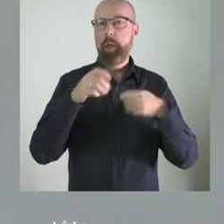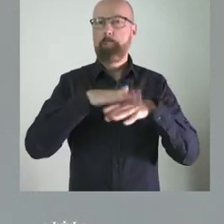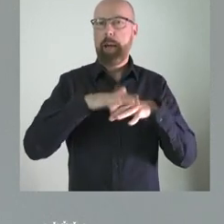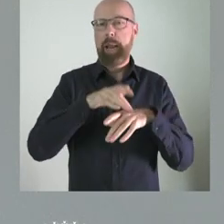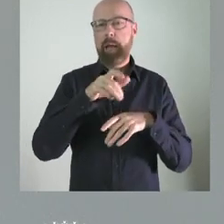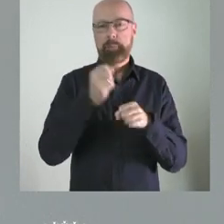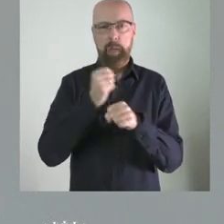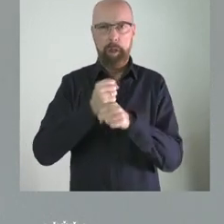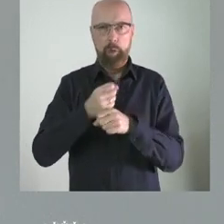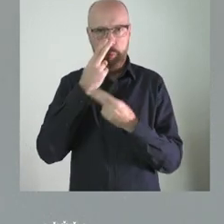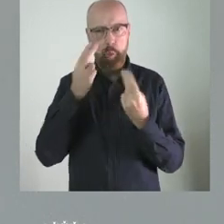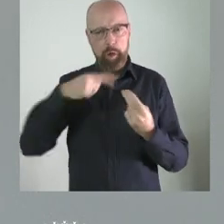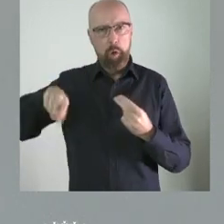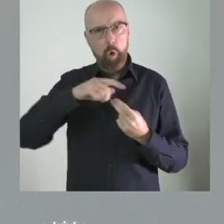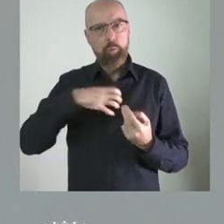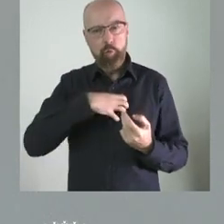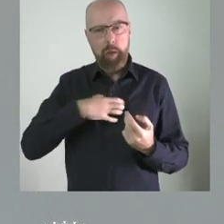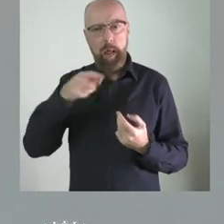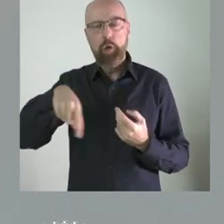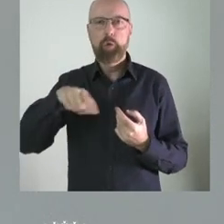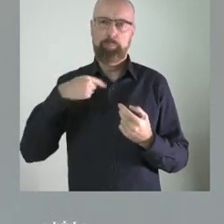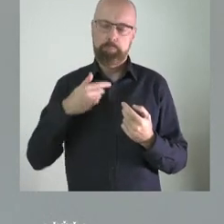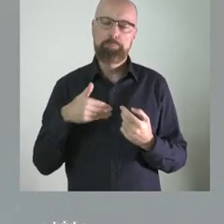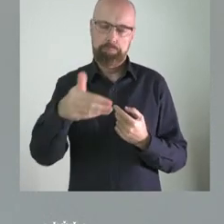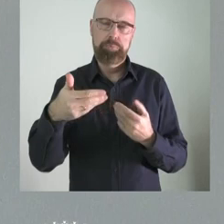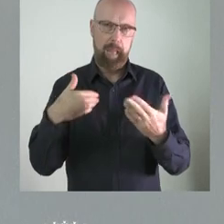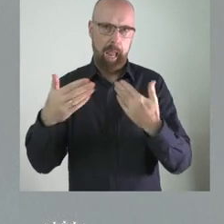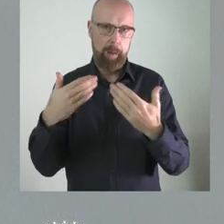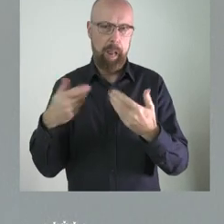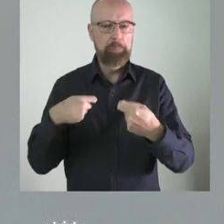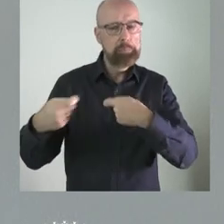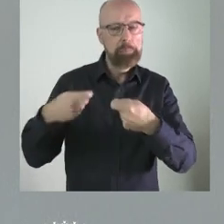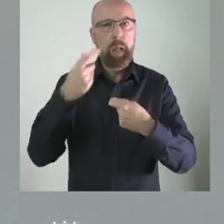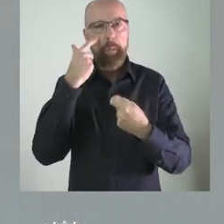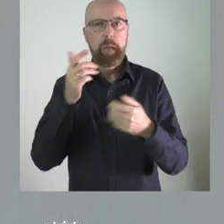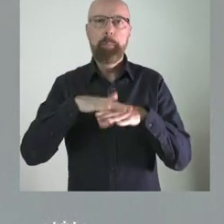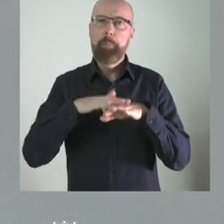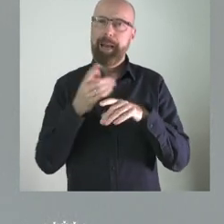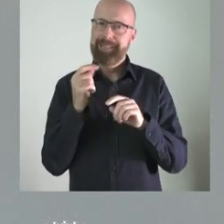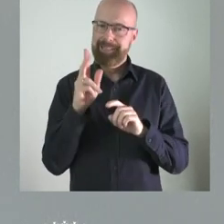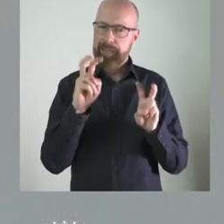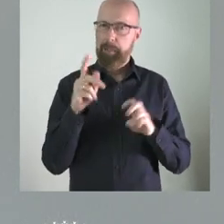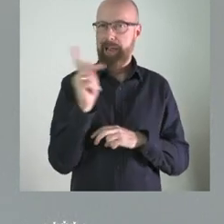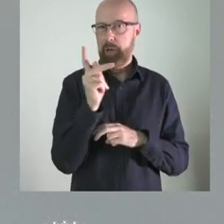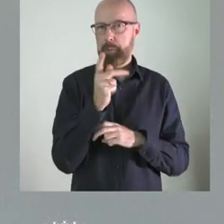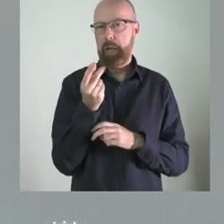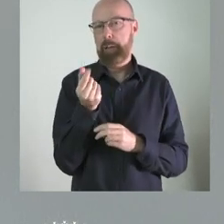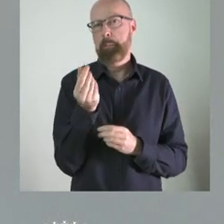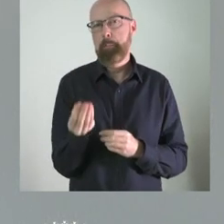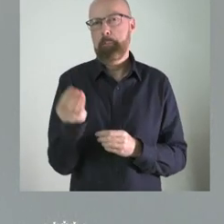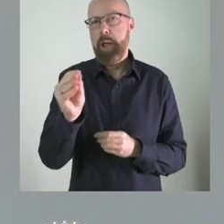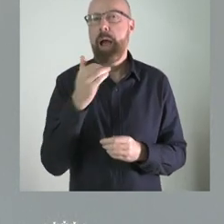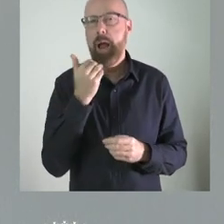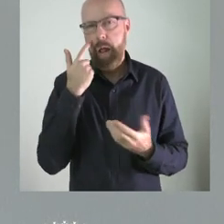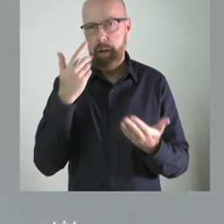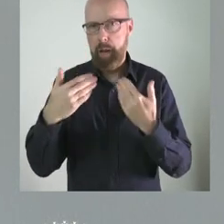es una de las cuestiones que pondremos encima de la mesa una mejora de esta aportación que actualmente como usted bien señalado